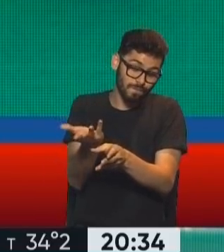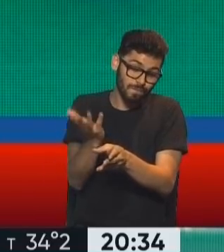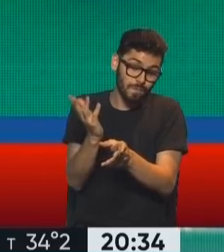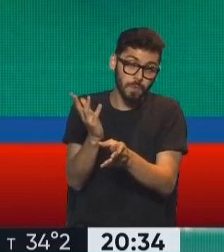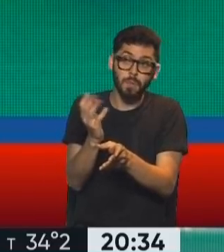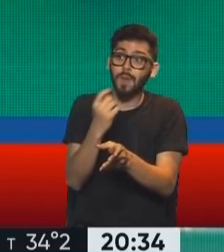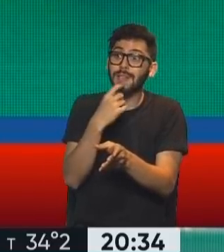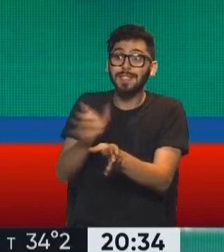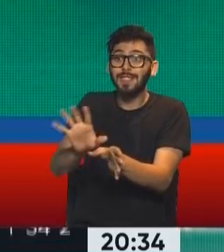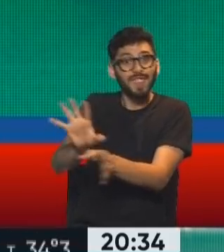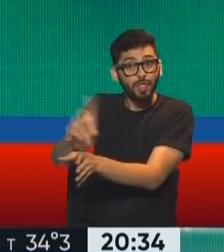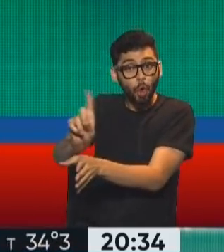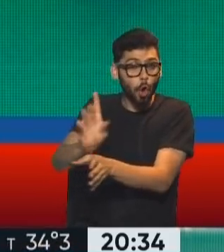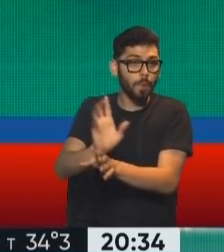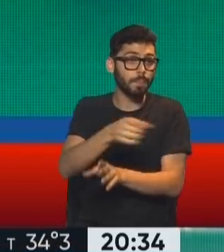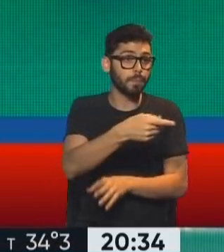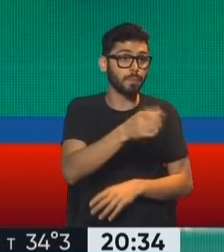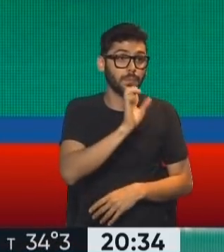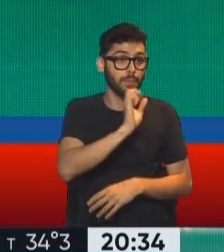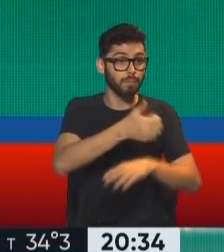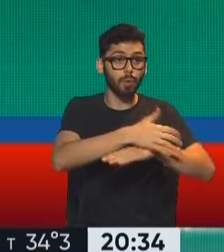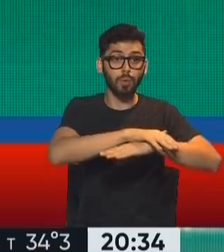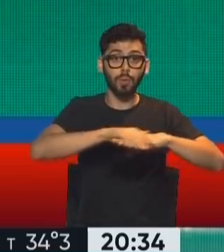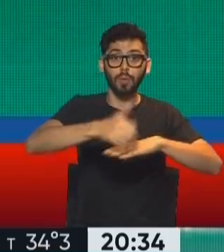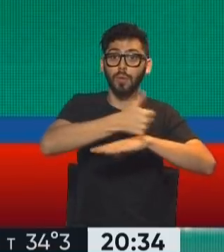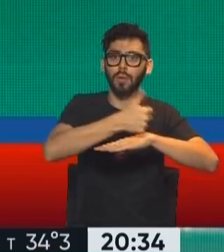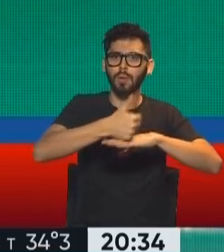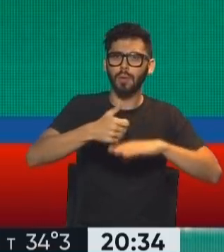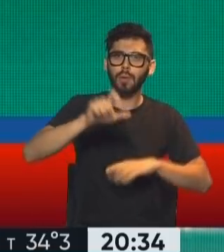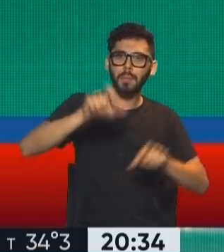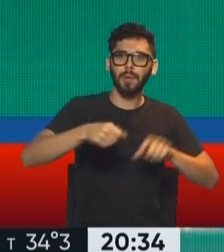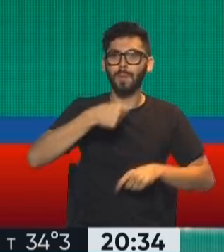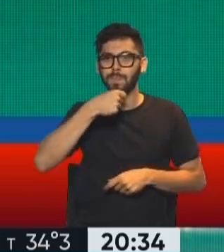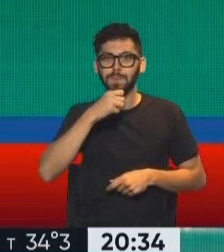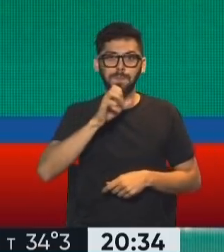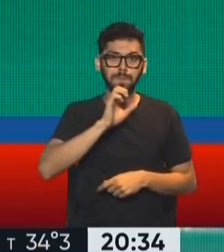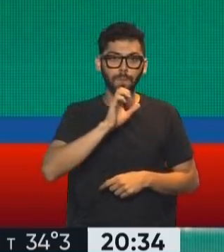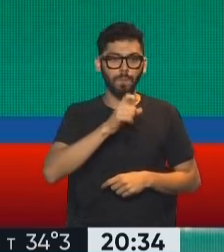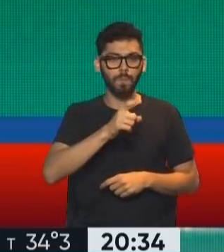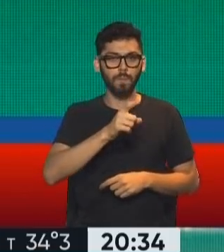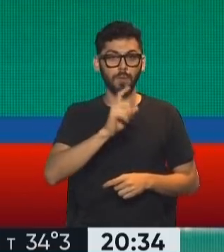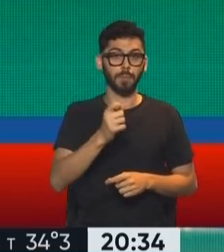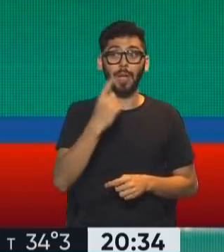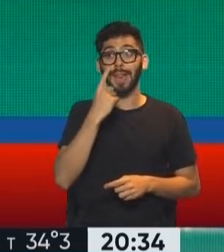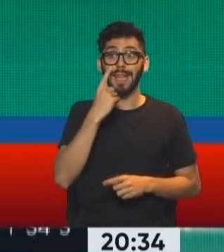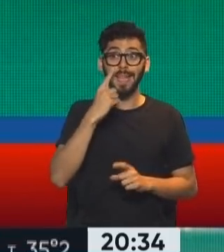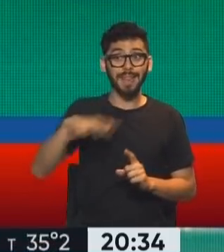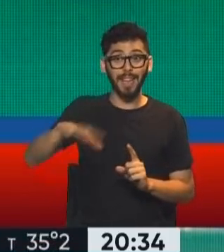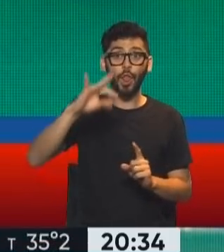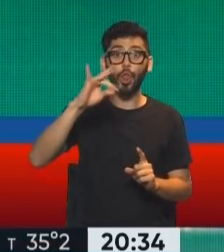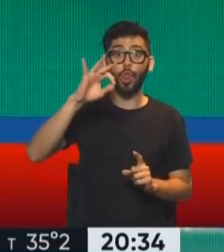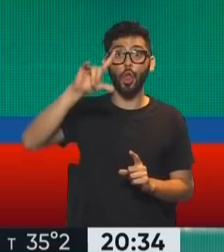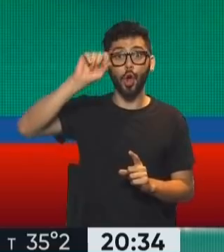Algunas muy cómicas, como los animadores que veíamos arriba del escenario, incluso no lo vimos en este informe, pero el propio intendente de Dolores tenía